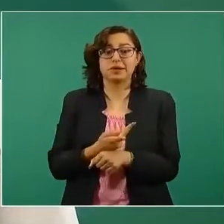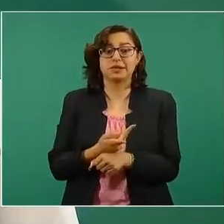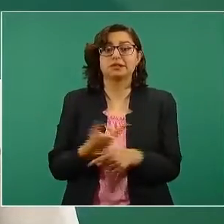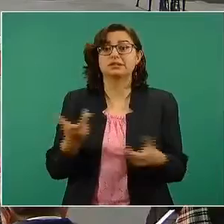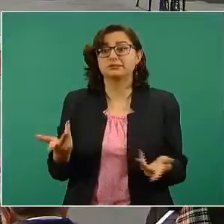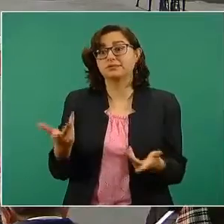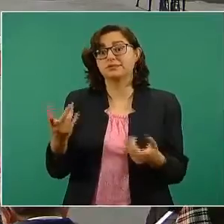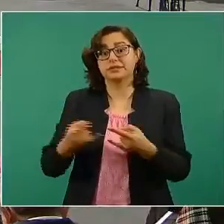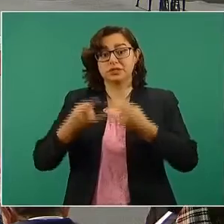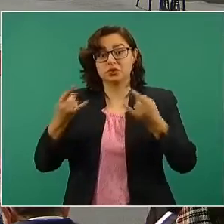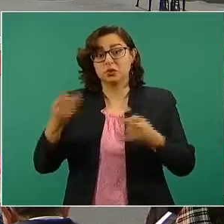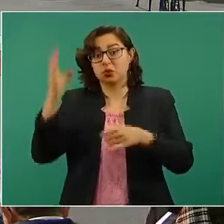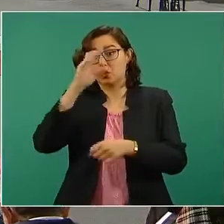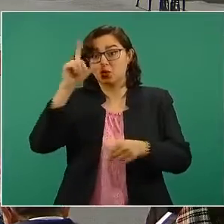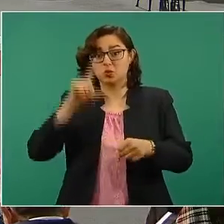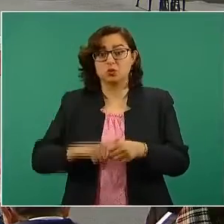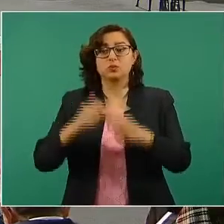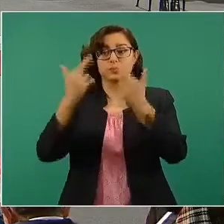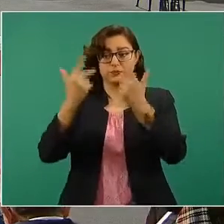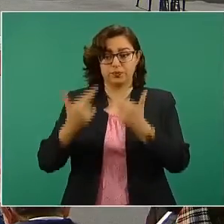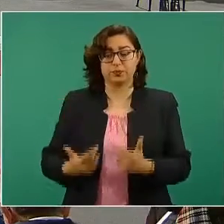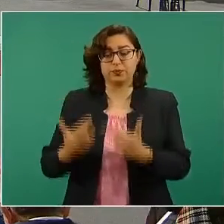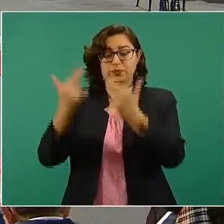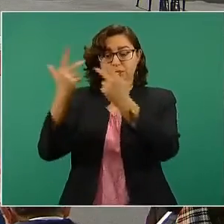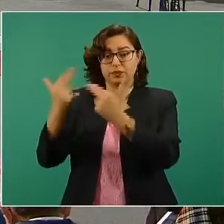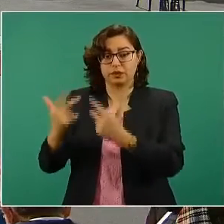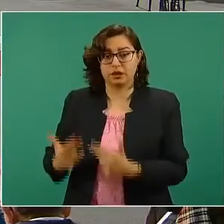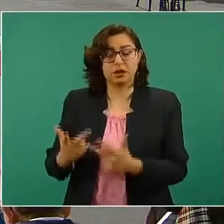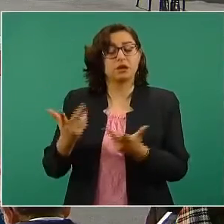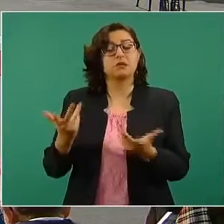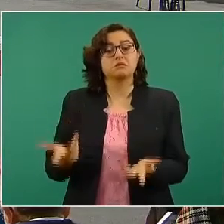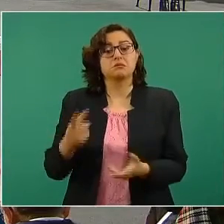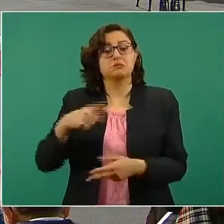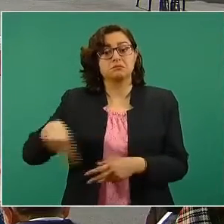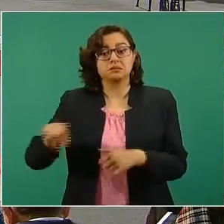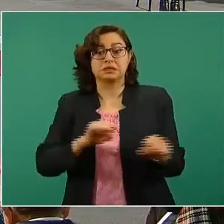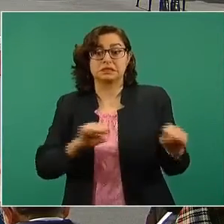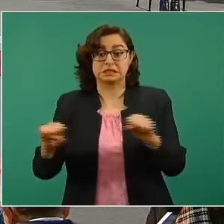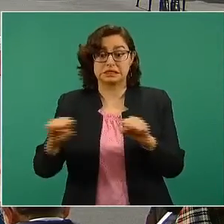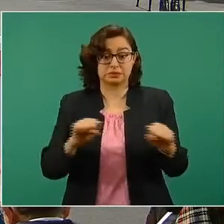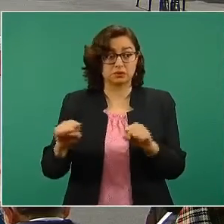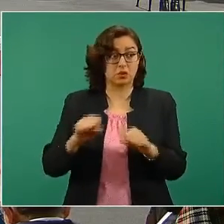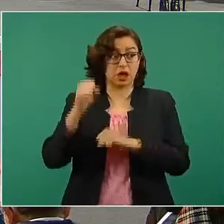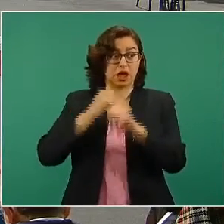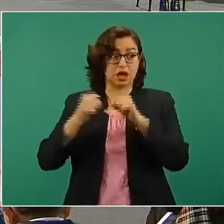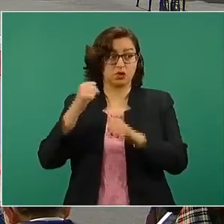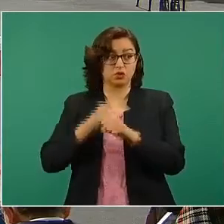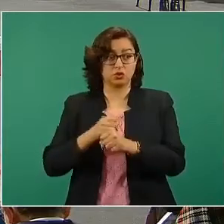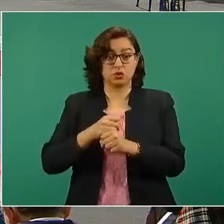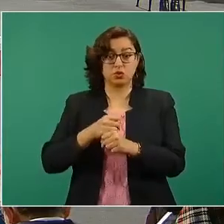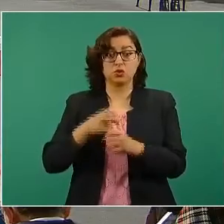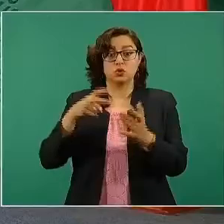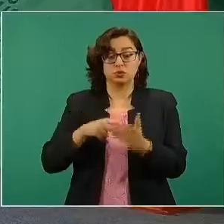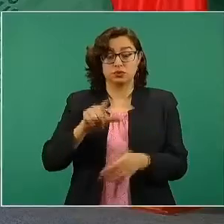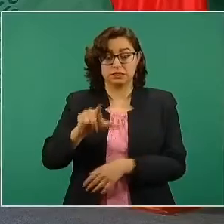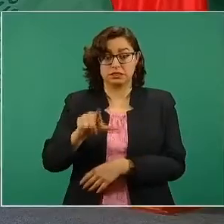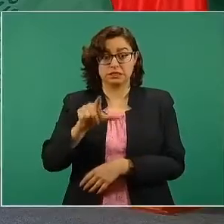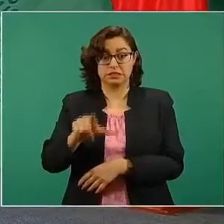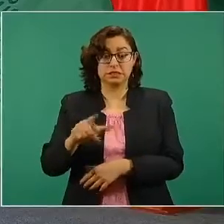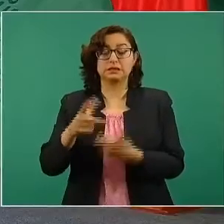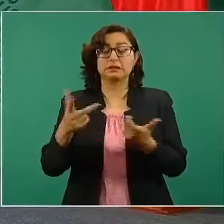edificado cultural como nunca antes por los sismos del 17, y